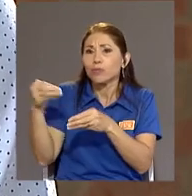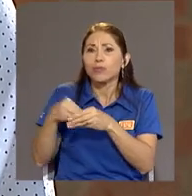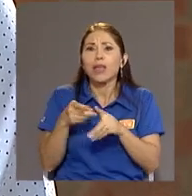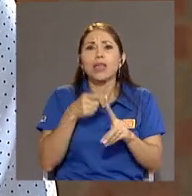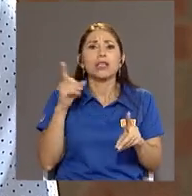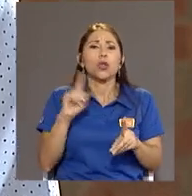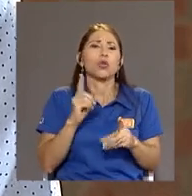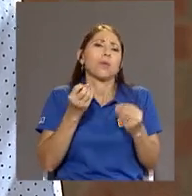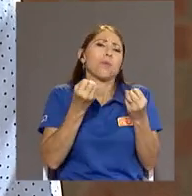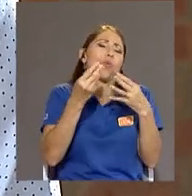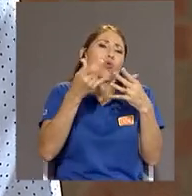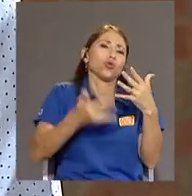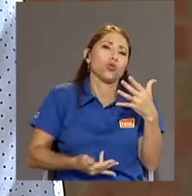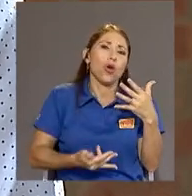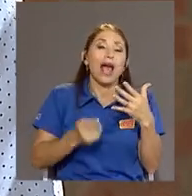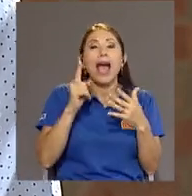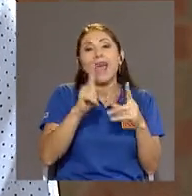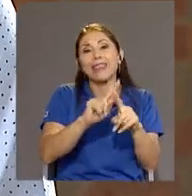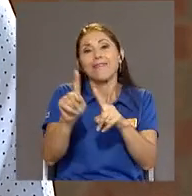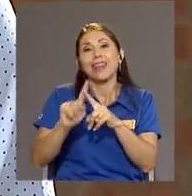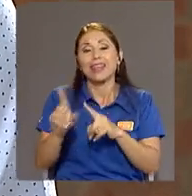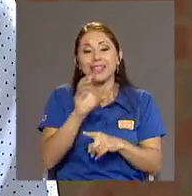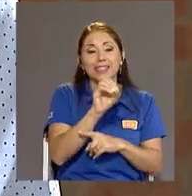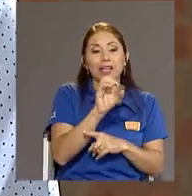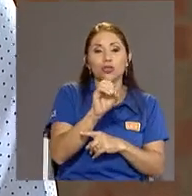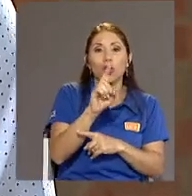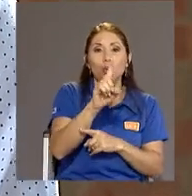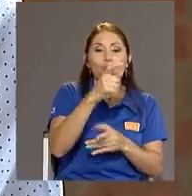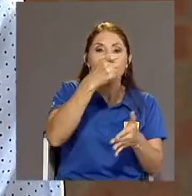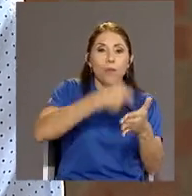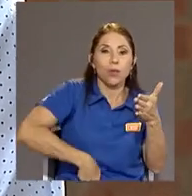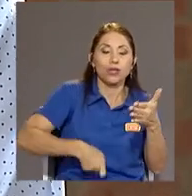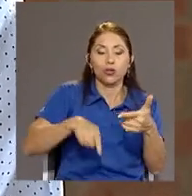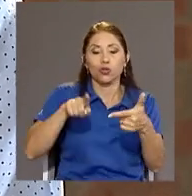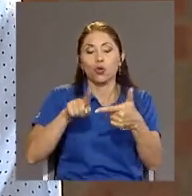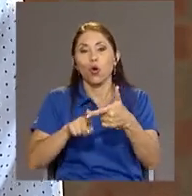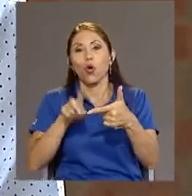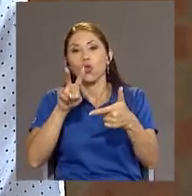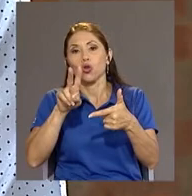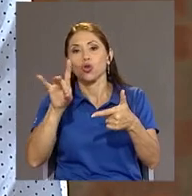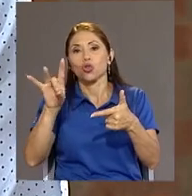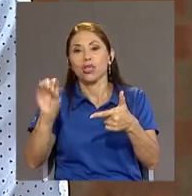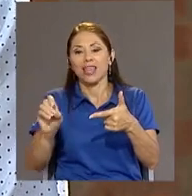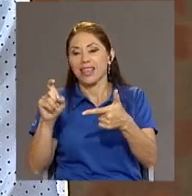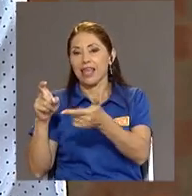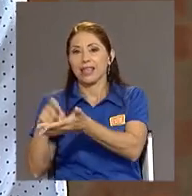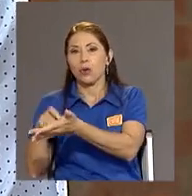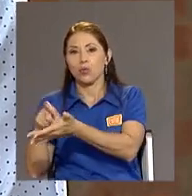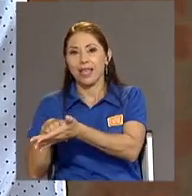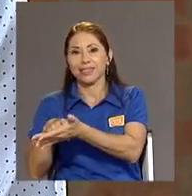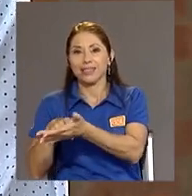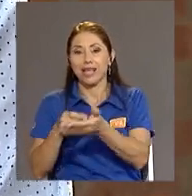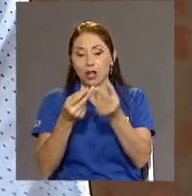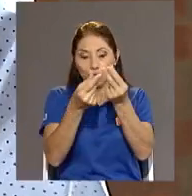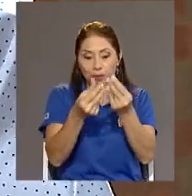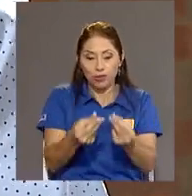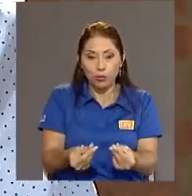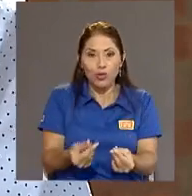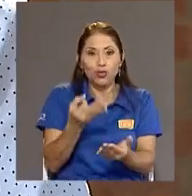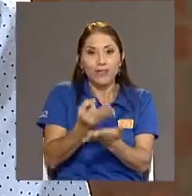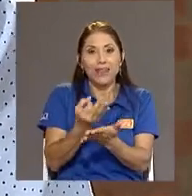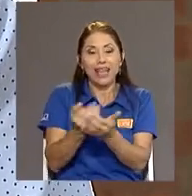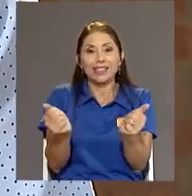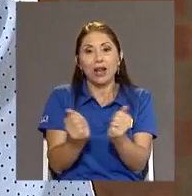llama 001 o impuestos, o la fuente 280, que son deudas. A grandes rasgos, los presupuestos se financian por estas